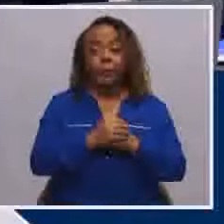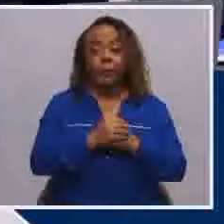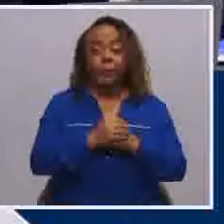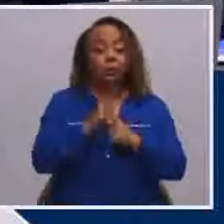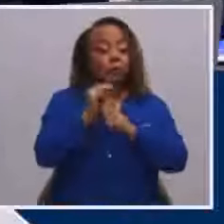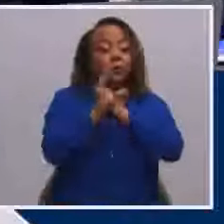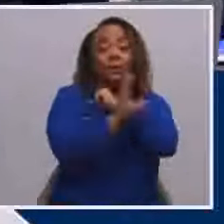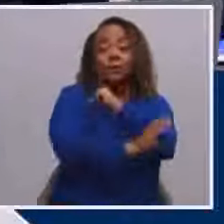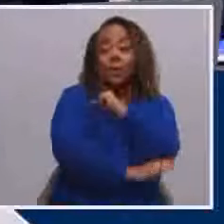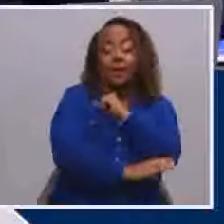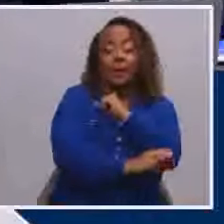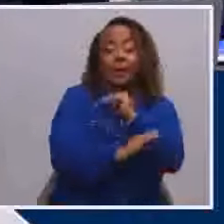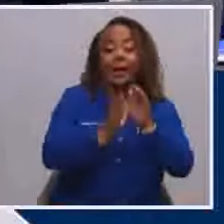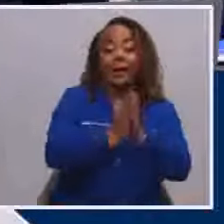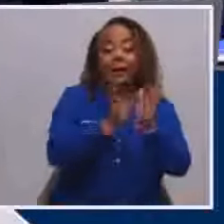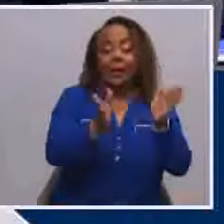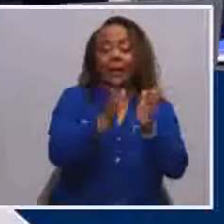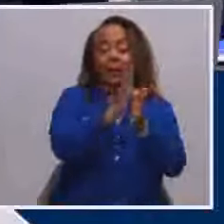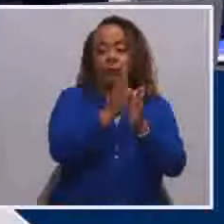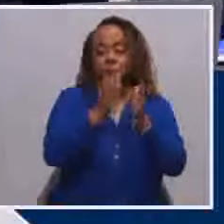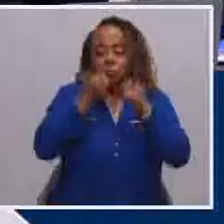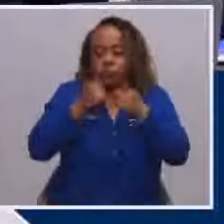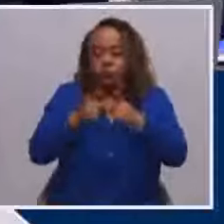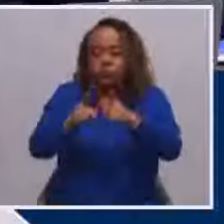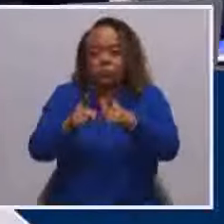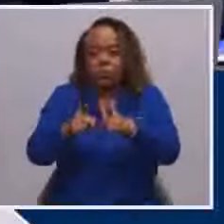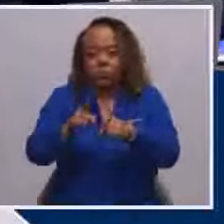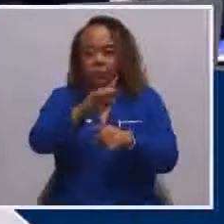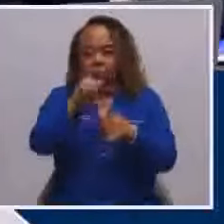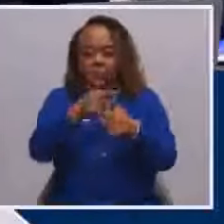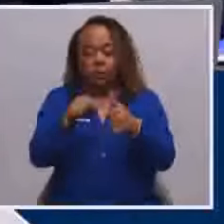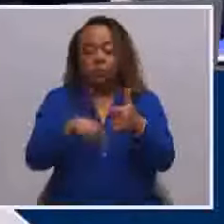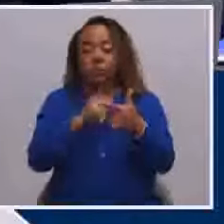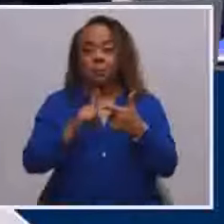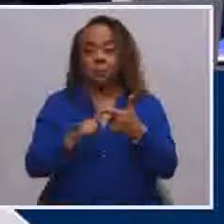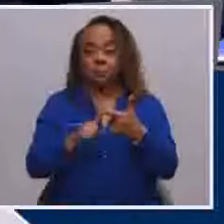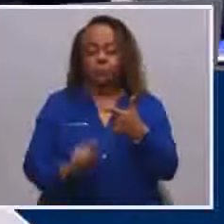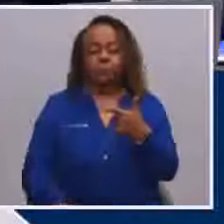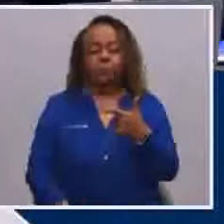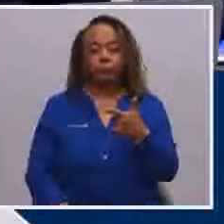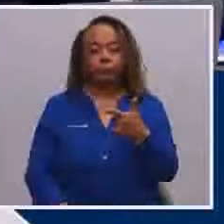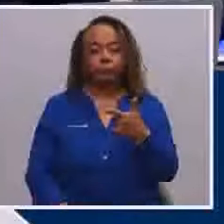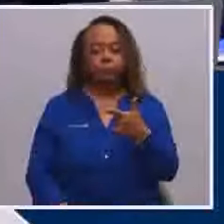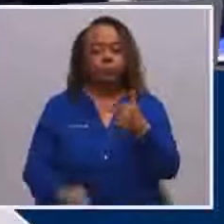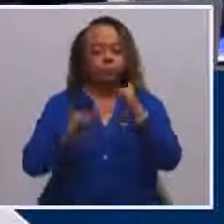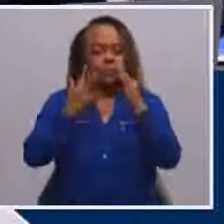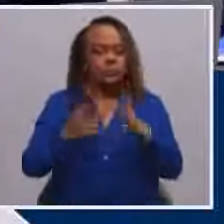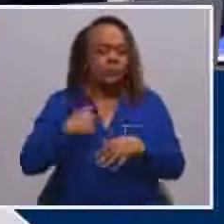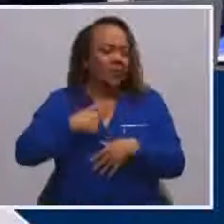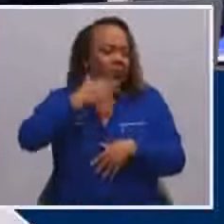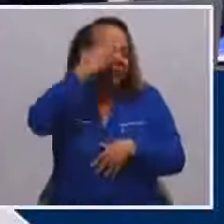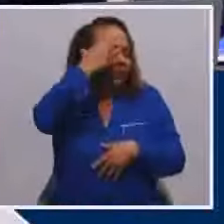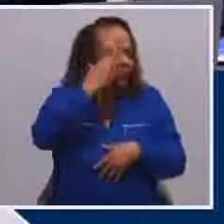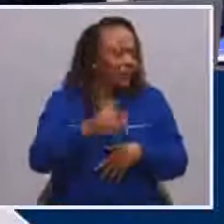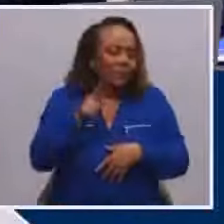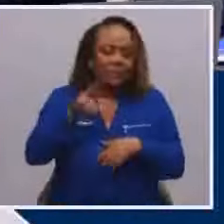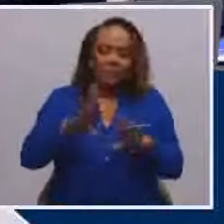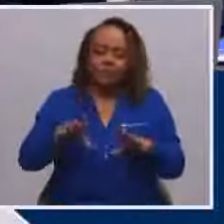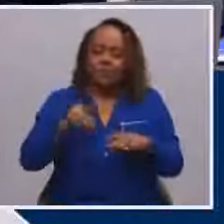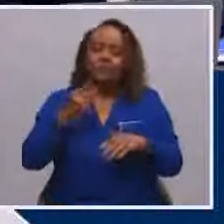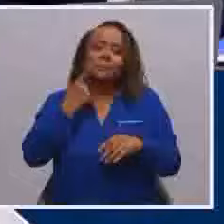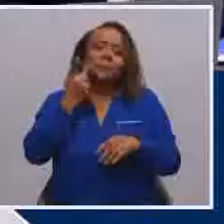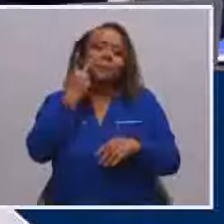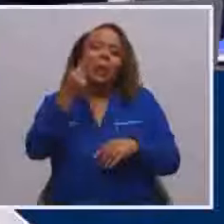sancionar a nivel general y conceptual lo que está sucediendo primero segundo cómo lo atraviesa el jugador yo no creo que haya tomado eso como un